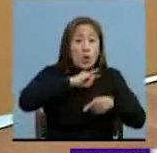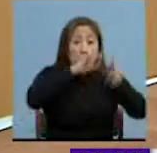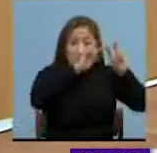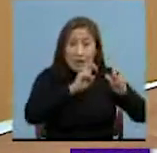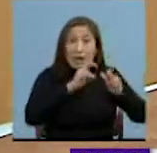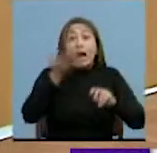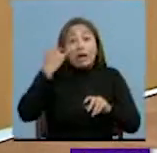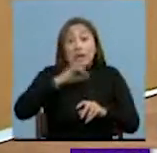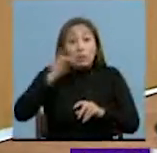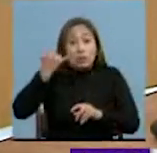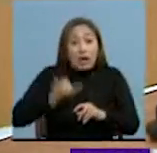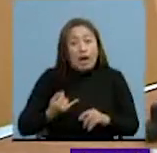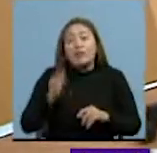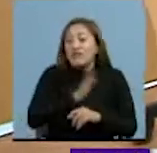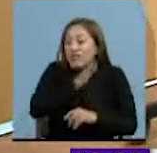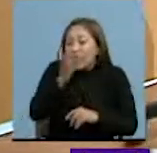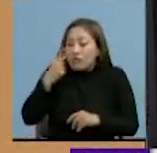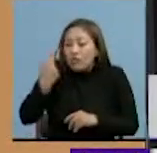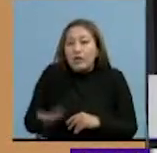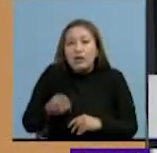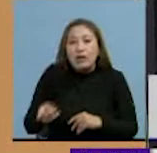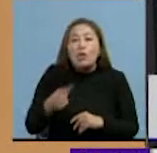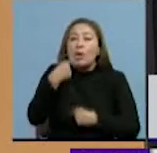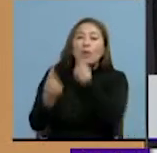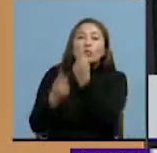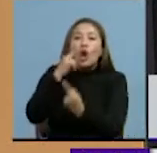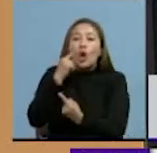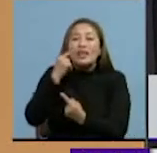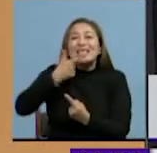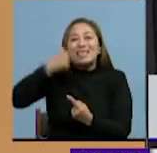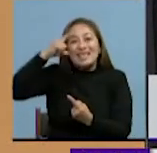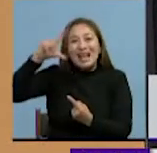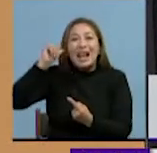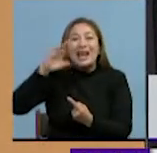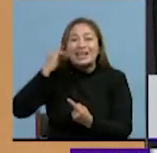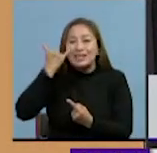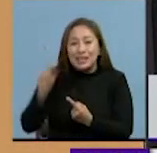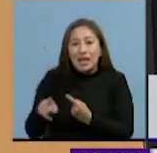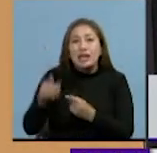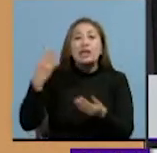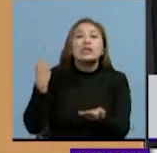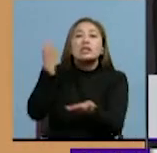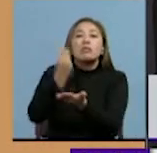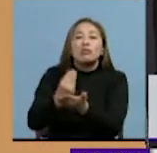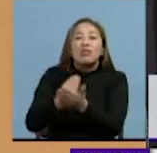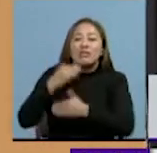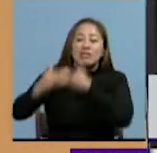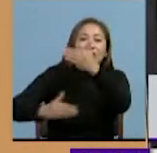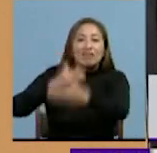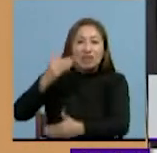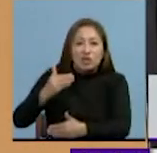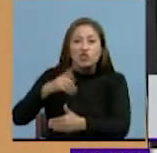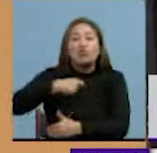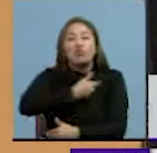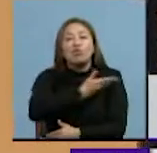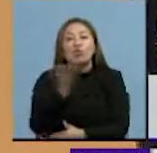denuncia, fuimos a la fuente. Le preguntamos al señor Sergio Zelaya, que es el delegado en Jujuy del Ministerio de Desarrollo